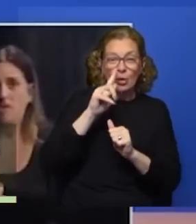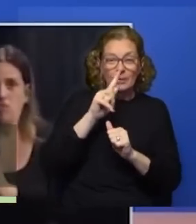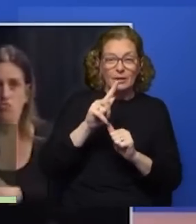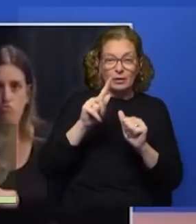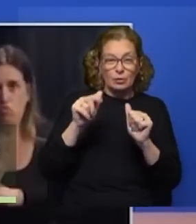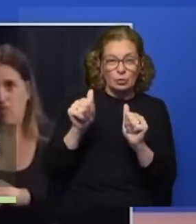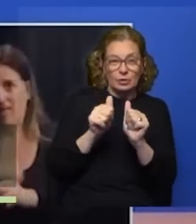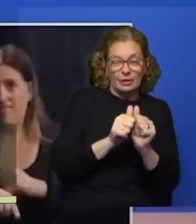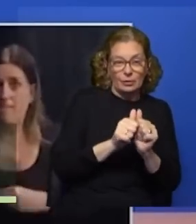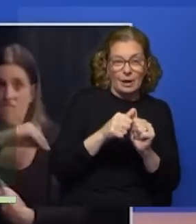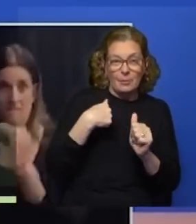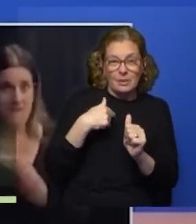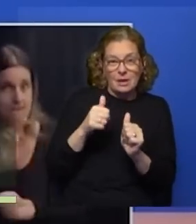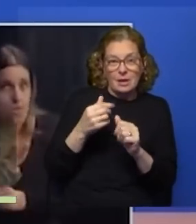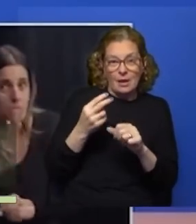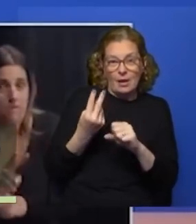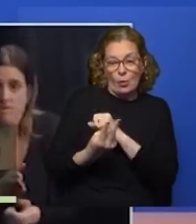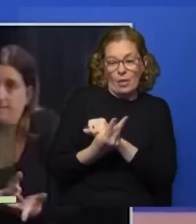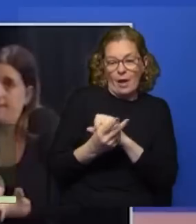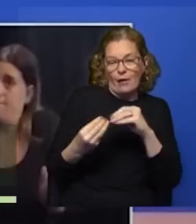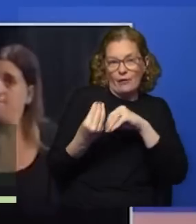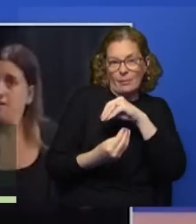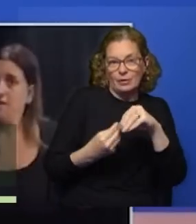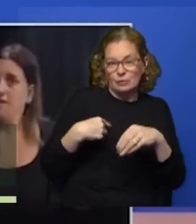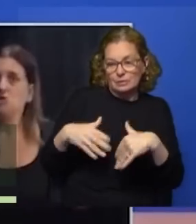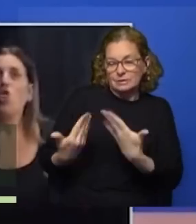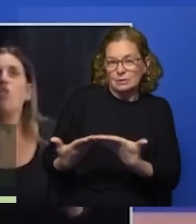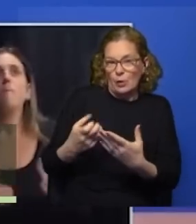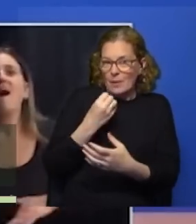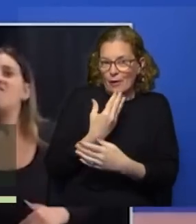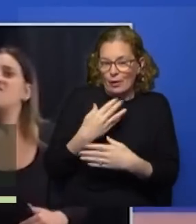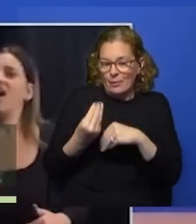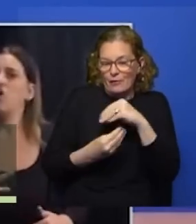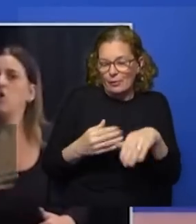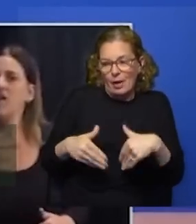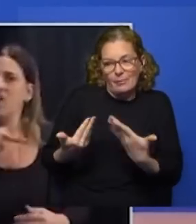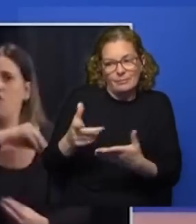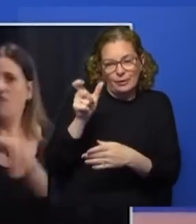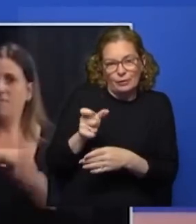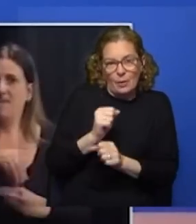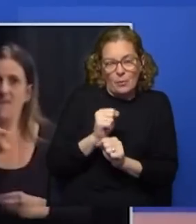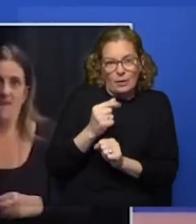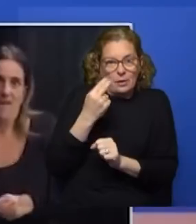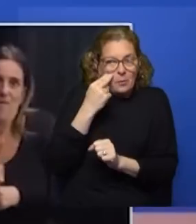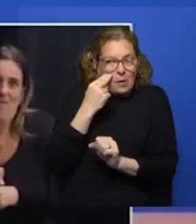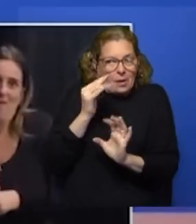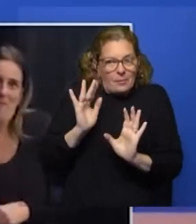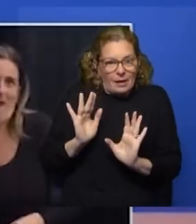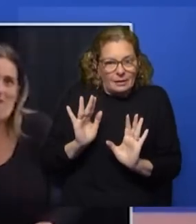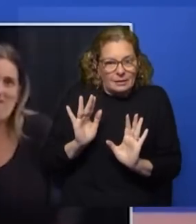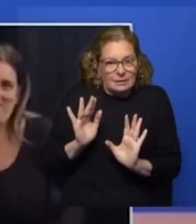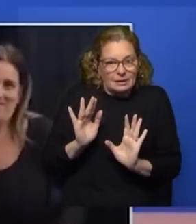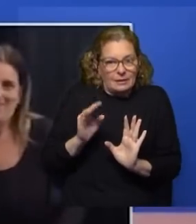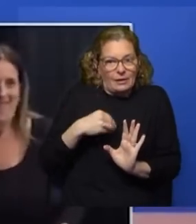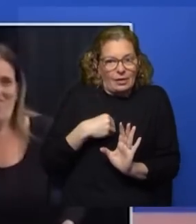me cuidaba a mí y a mi familia Yo no le entrego lo más preciado que tengo que mi familia una persona que puedo tener un indicio de que